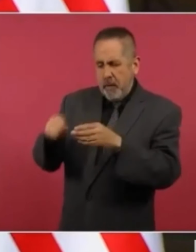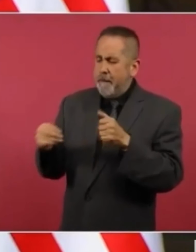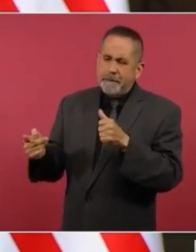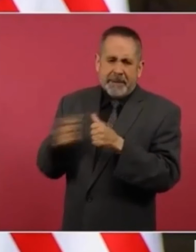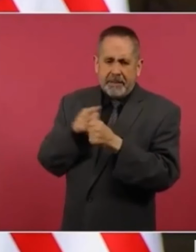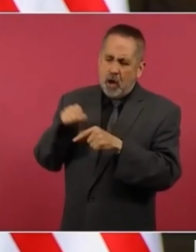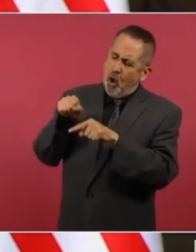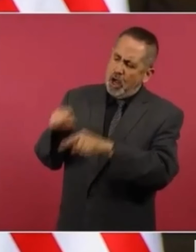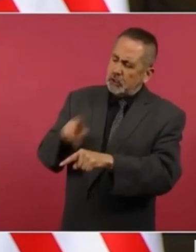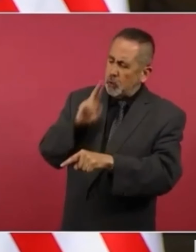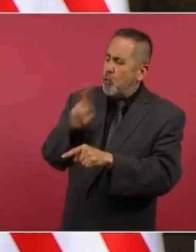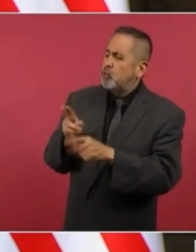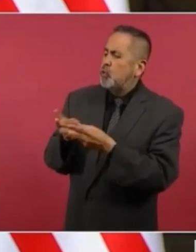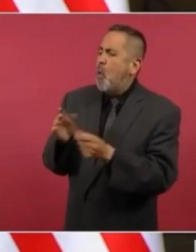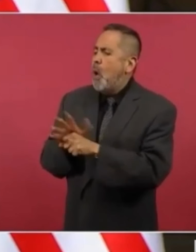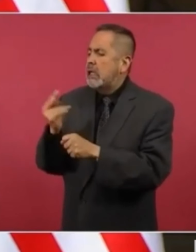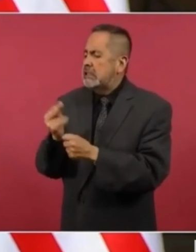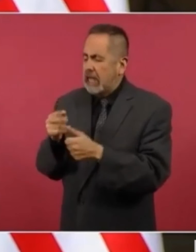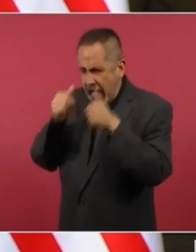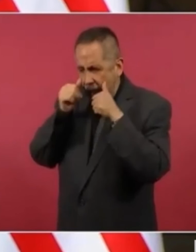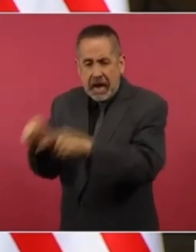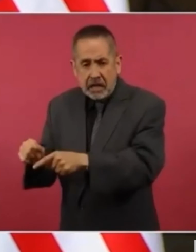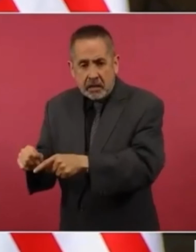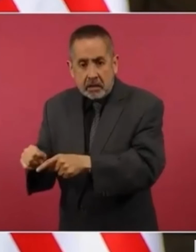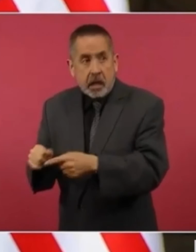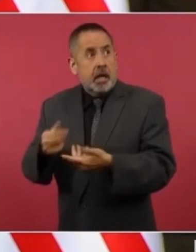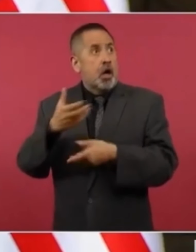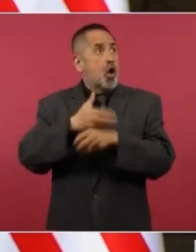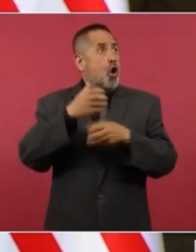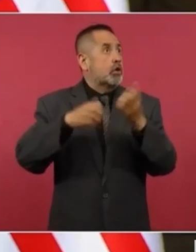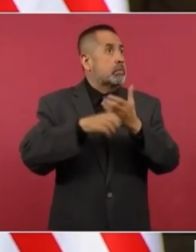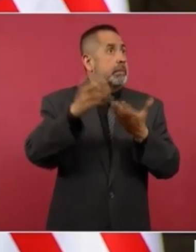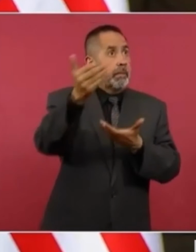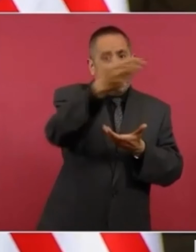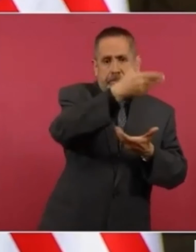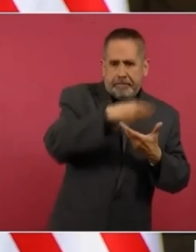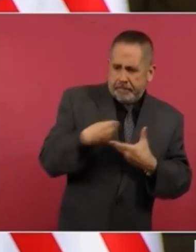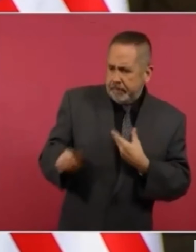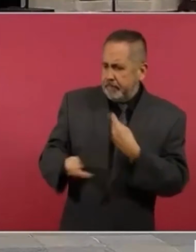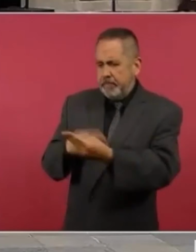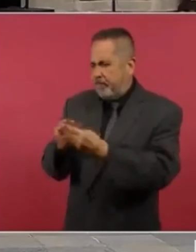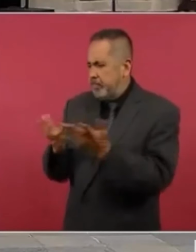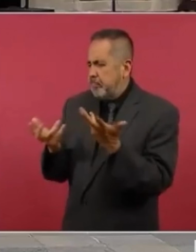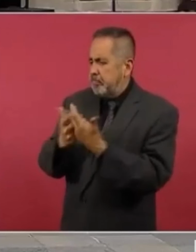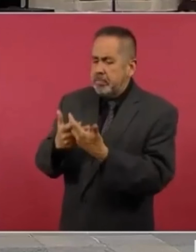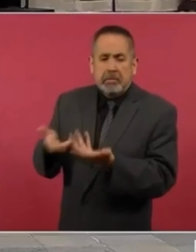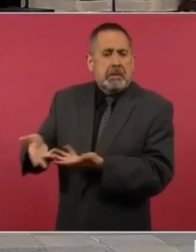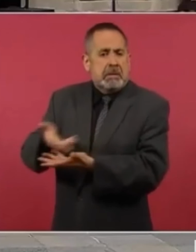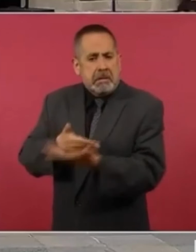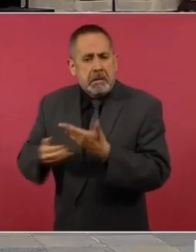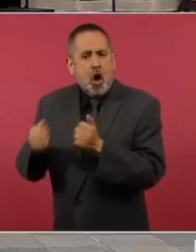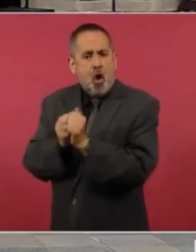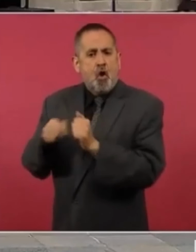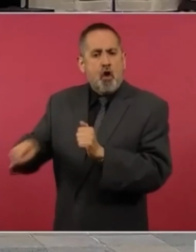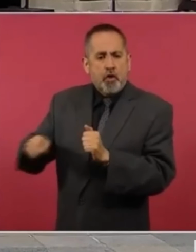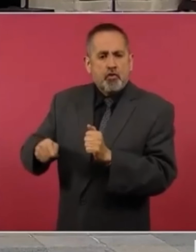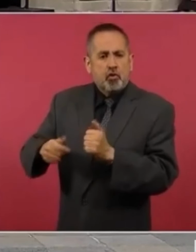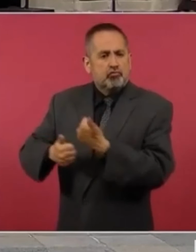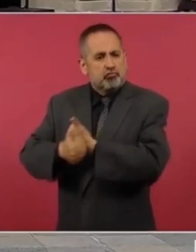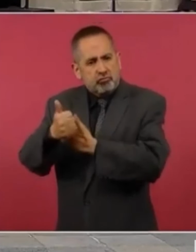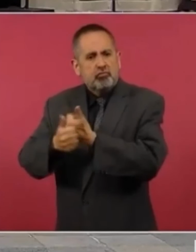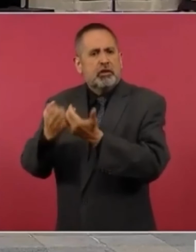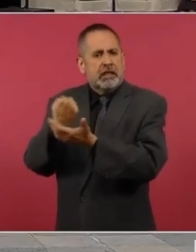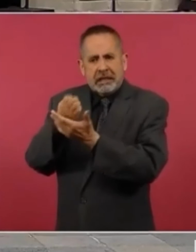soluciones que necesitan. En cuanto a la cadena de suministro y a la integración económica y la competitividad de América